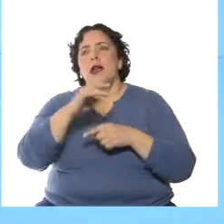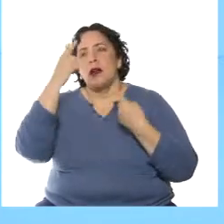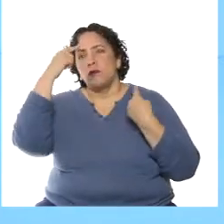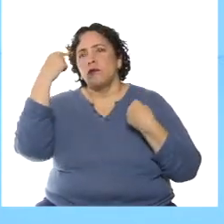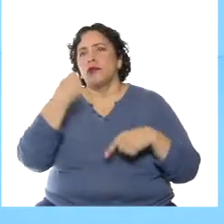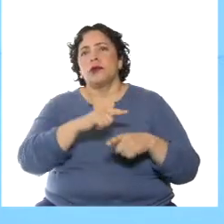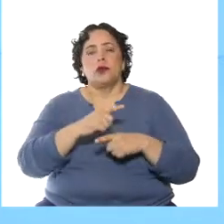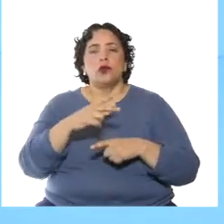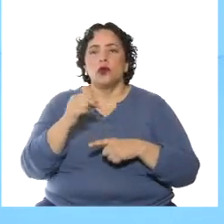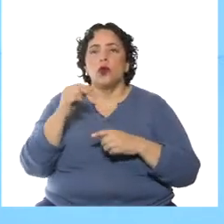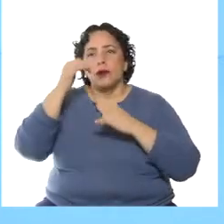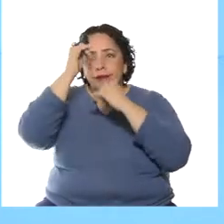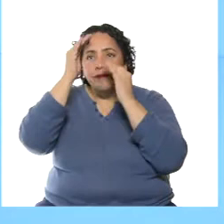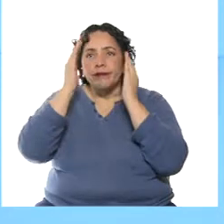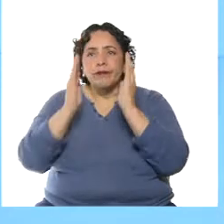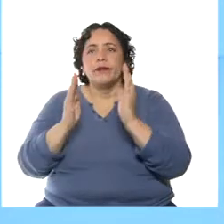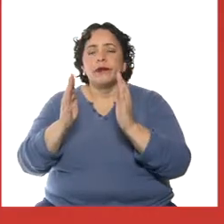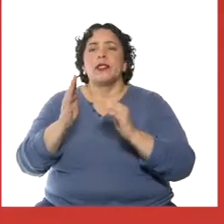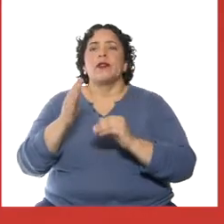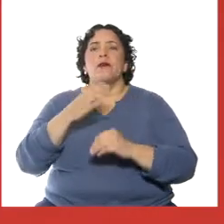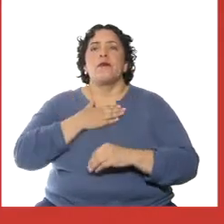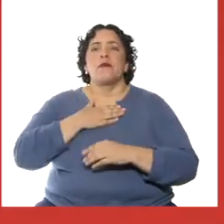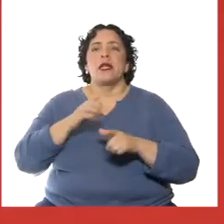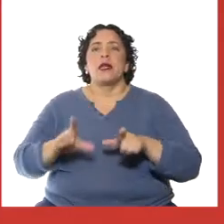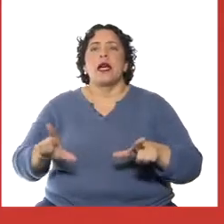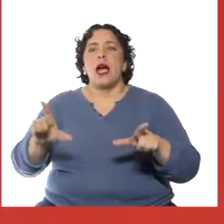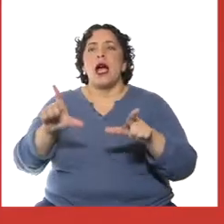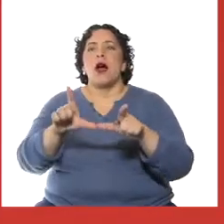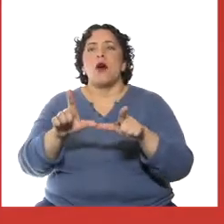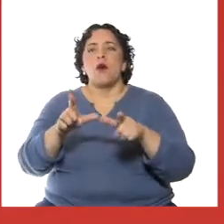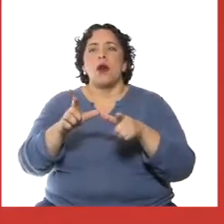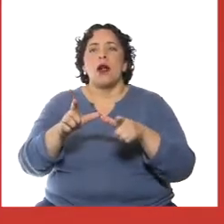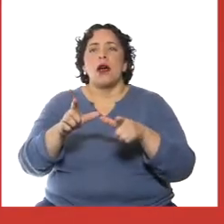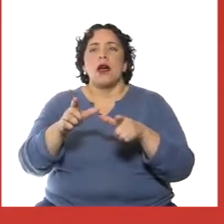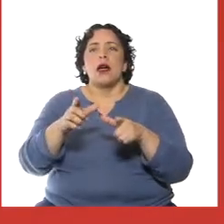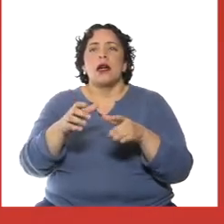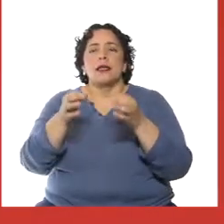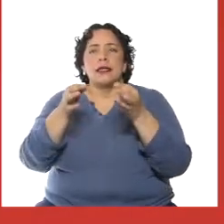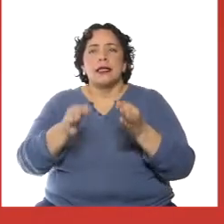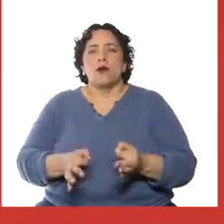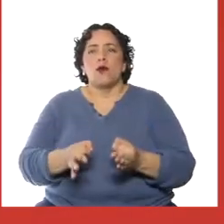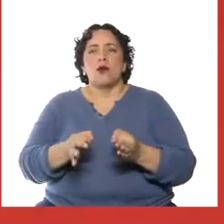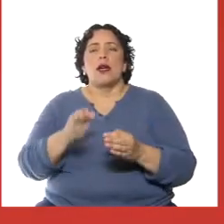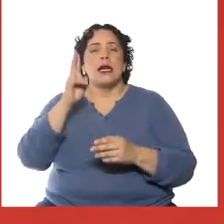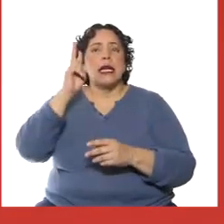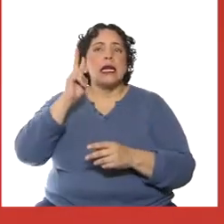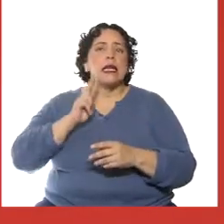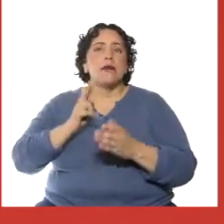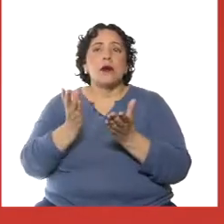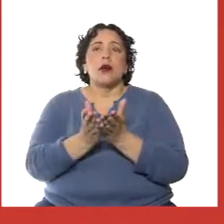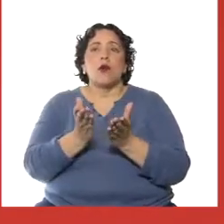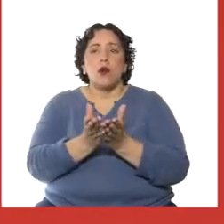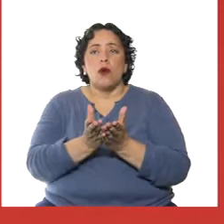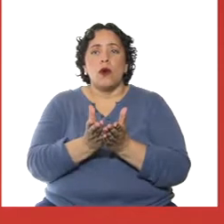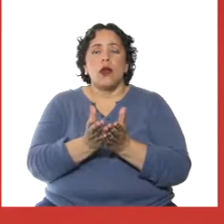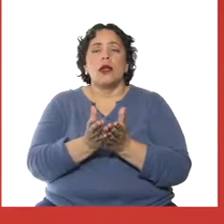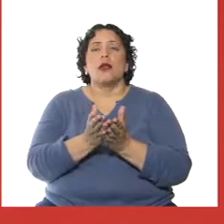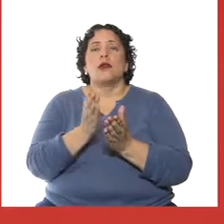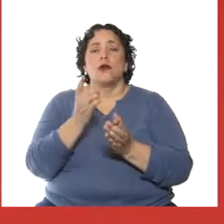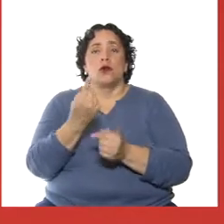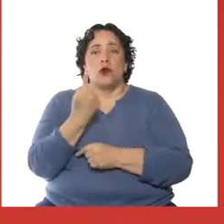en cuenta, como es mi aula segura y limpia. No solamente el aula,